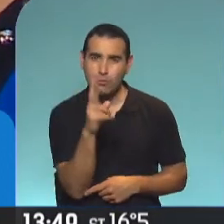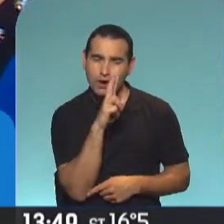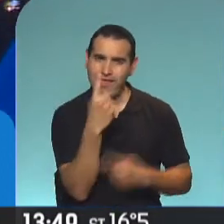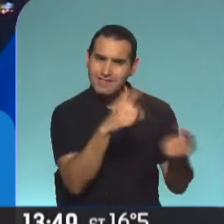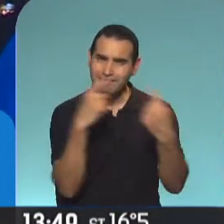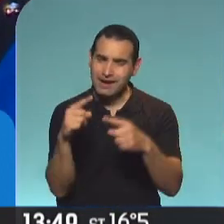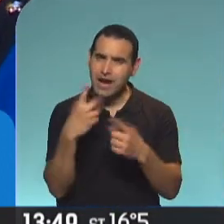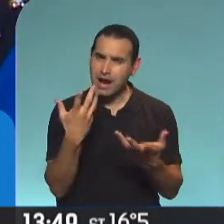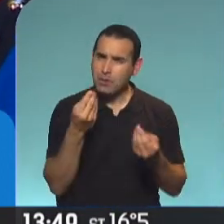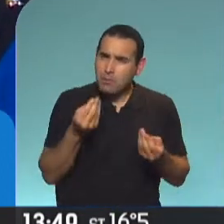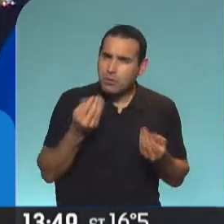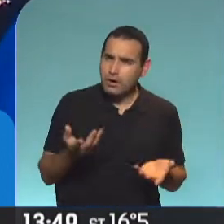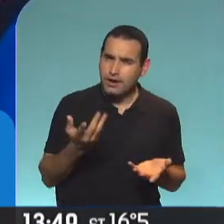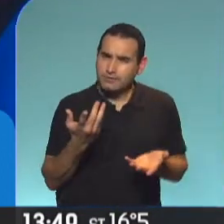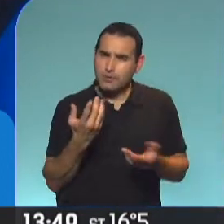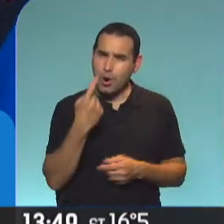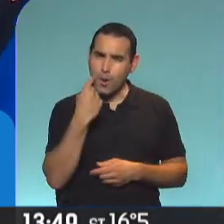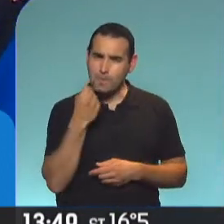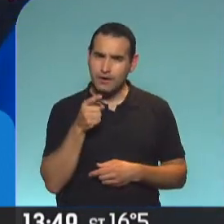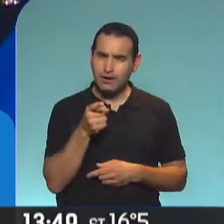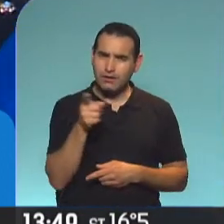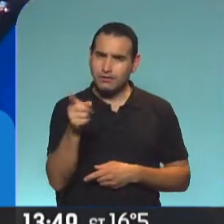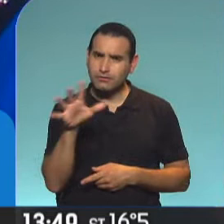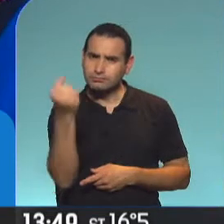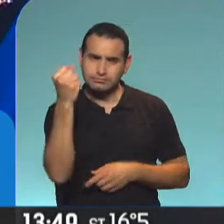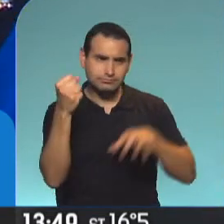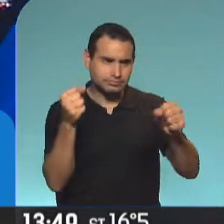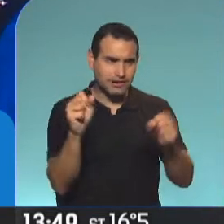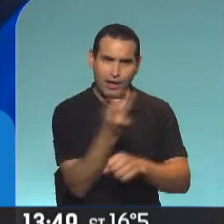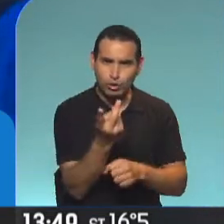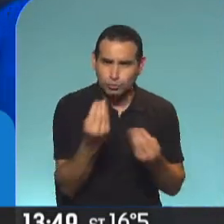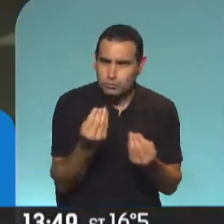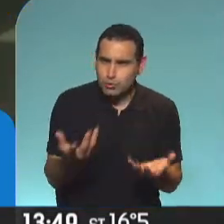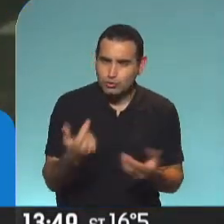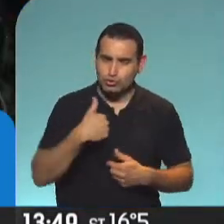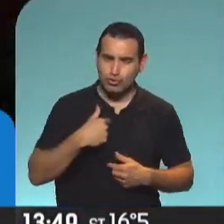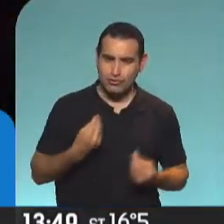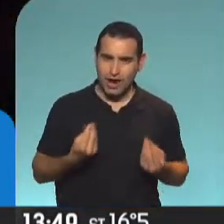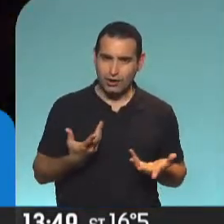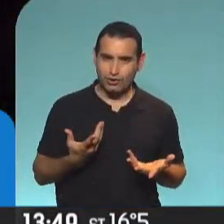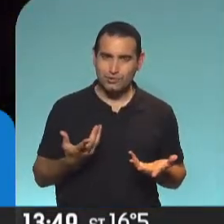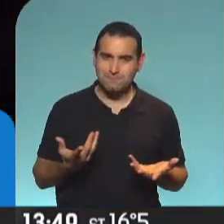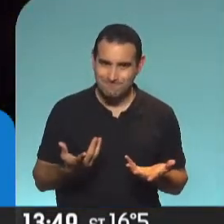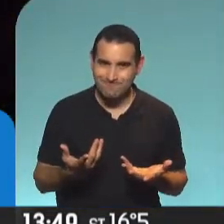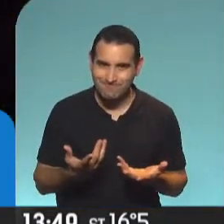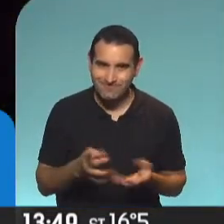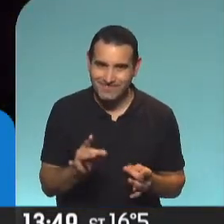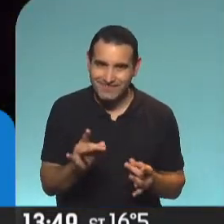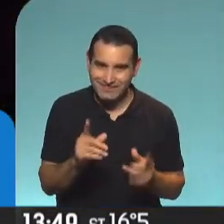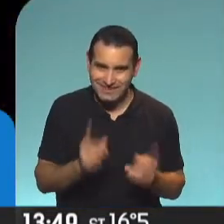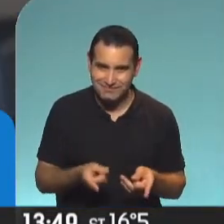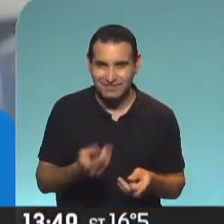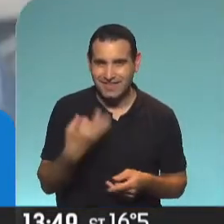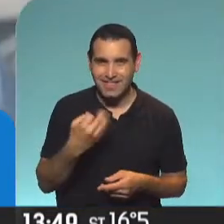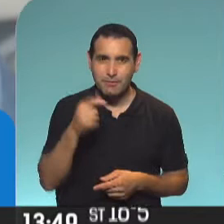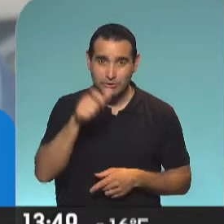investigar justamente diferentes hipótesis de cómo uno reaccionaría frente a una situación así, ¿no? Yo creo que eso va un poco también en el espectador,